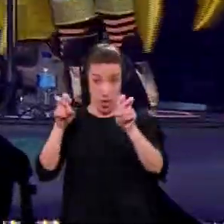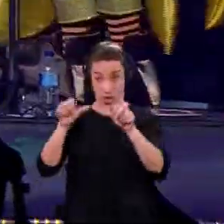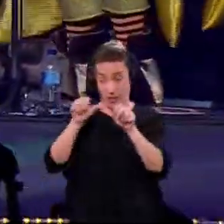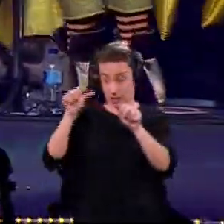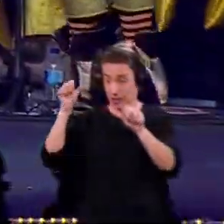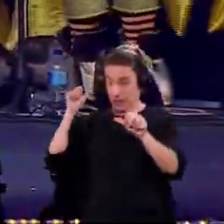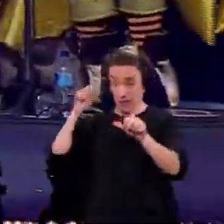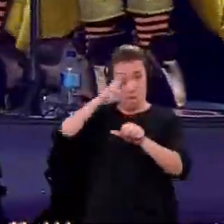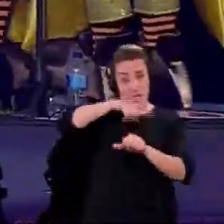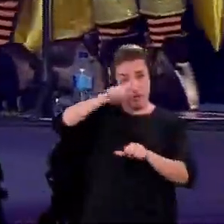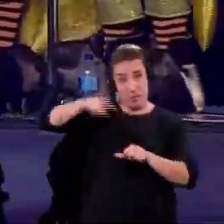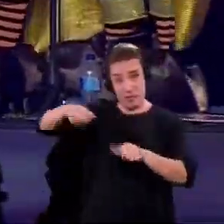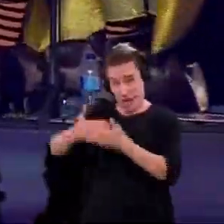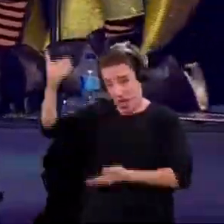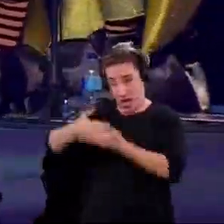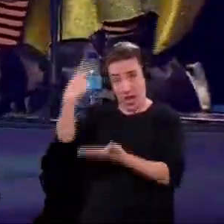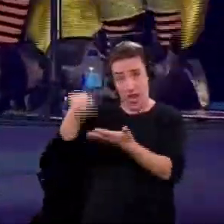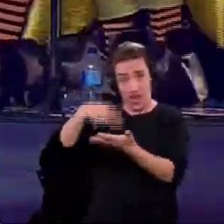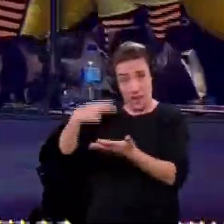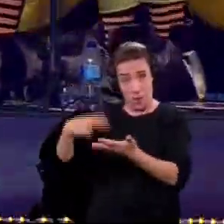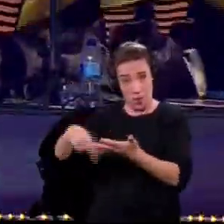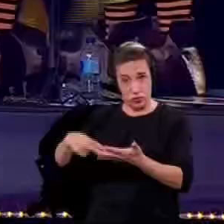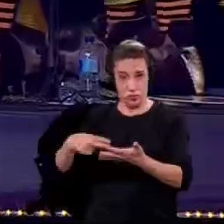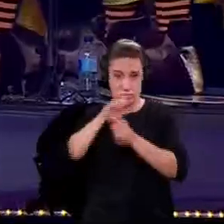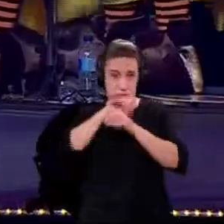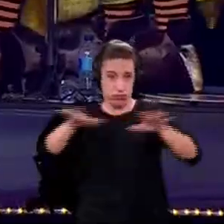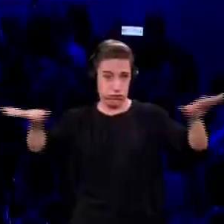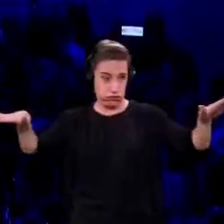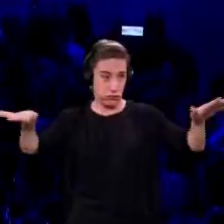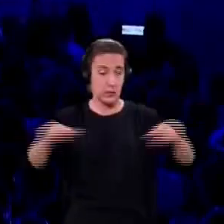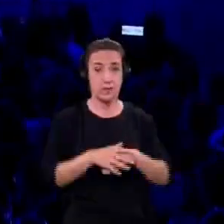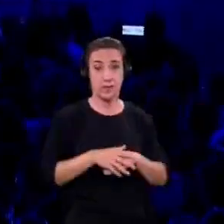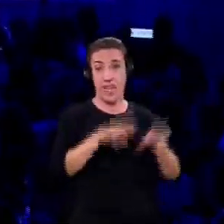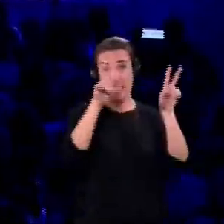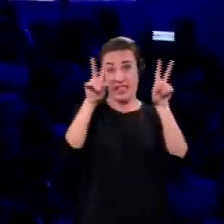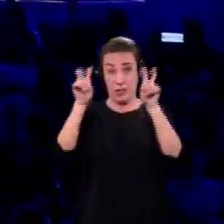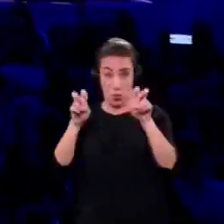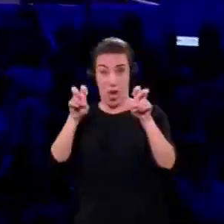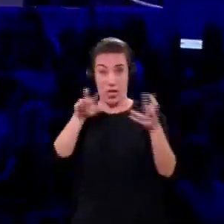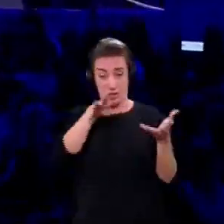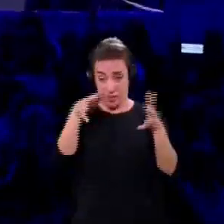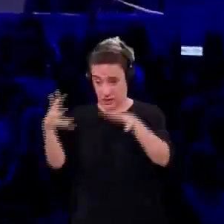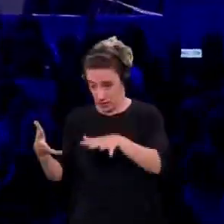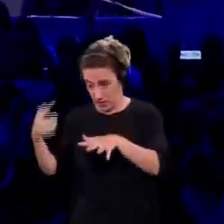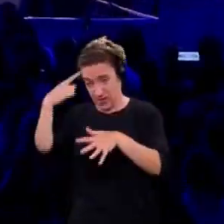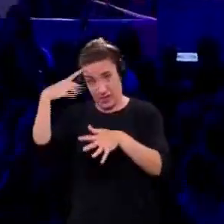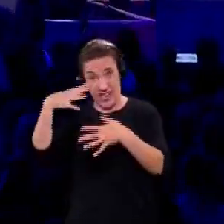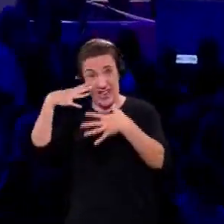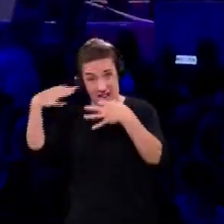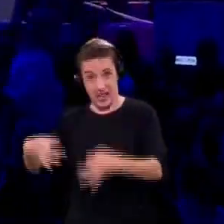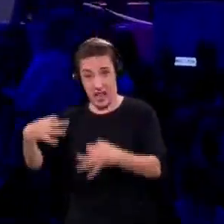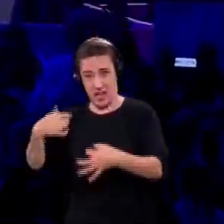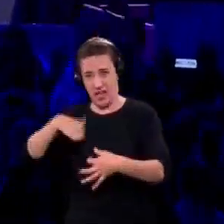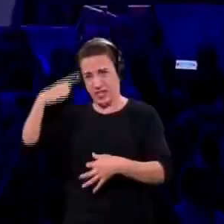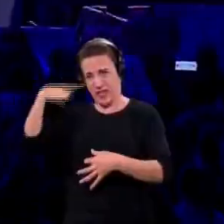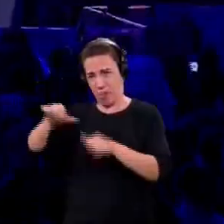en prensa leímos y vi publicado. Ese titular que refleja lo que ya sabíamos desde